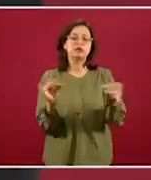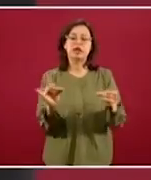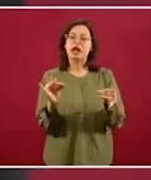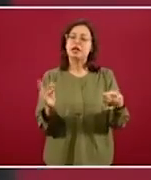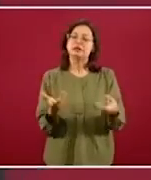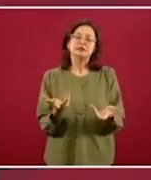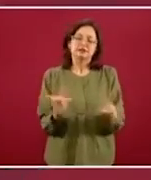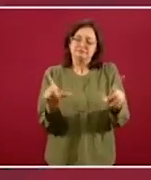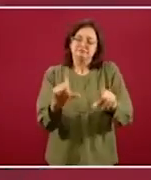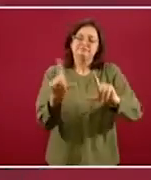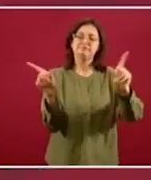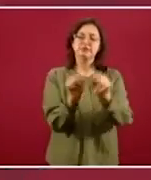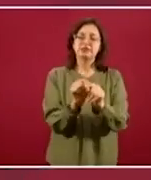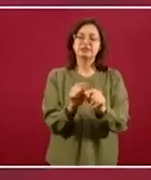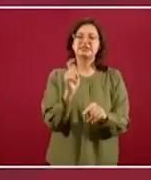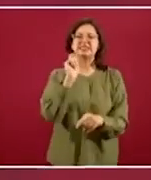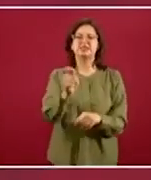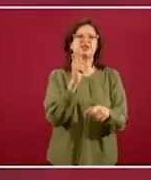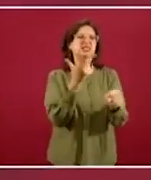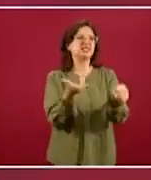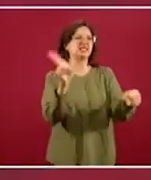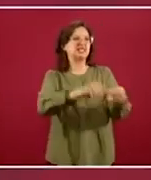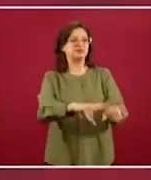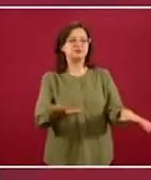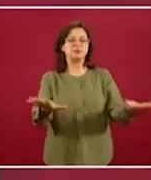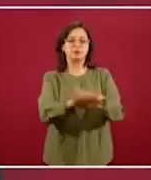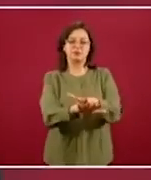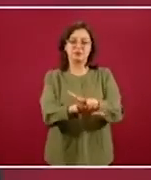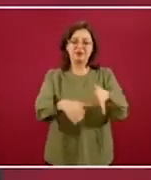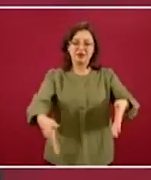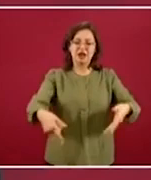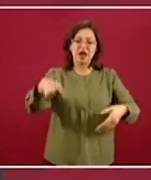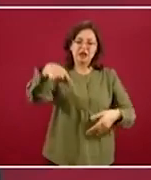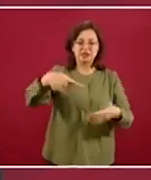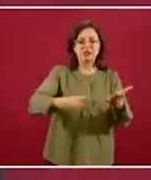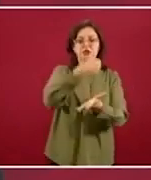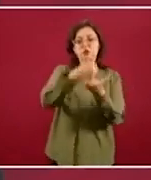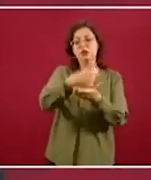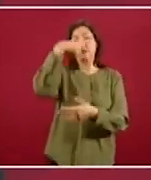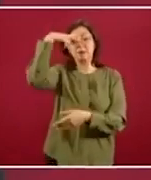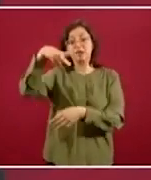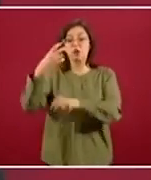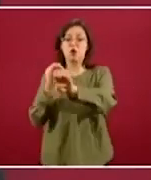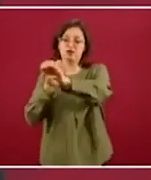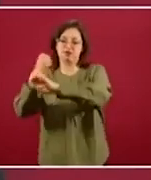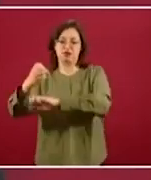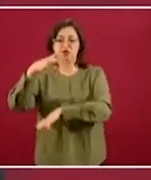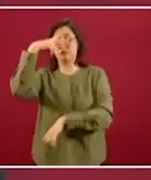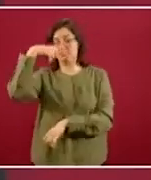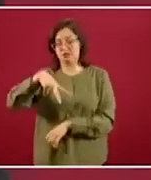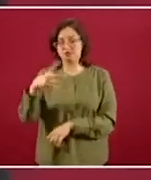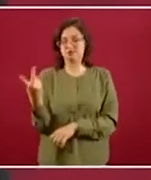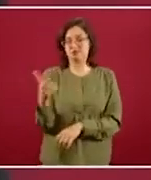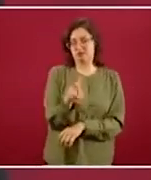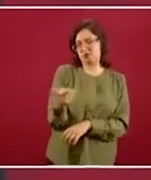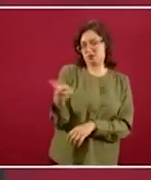hospitalaria en lo que es la Ciudad de México y el Estado de México, el